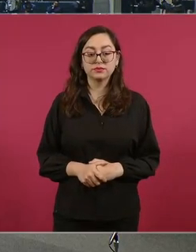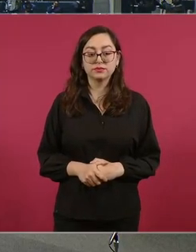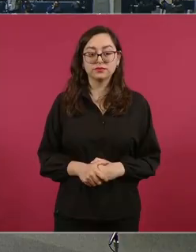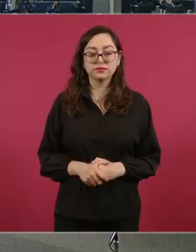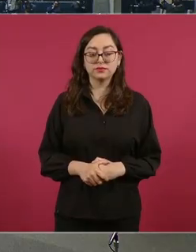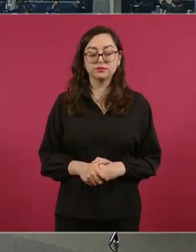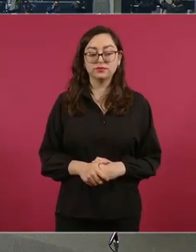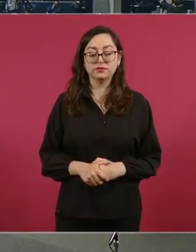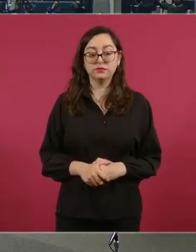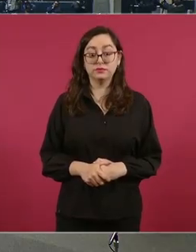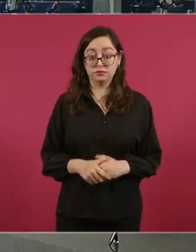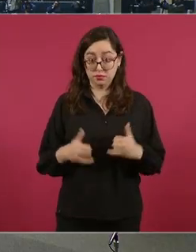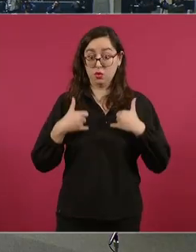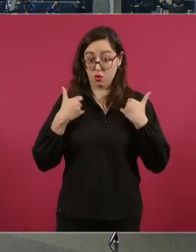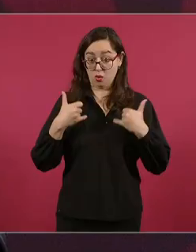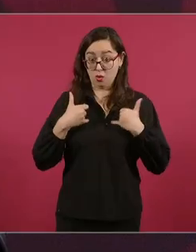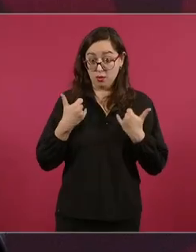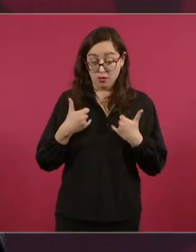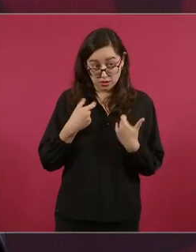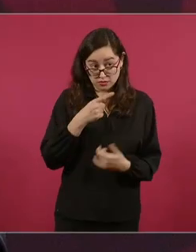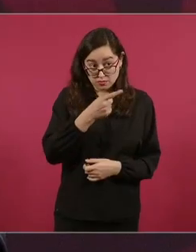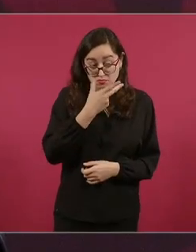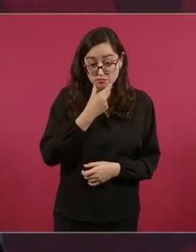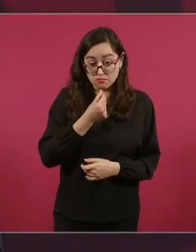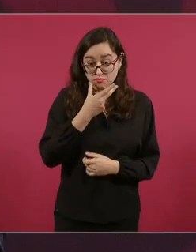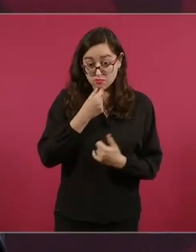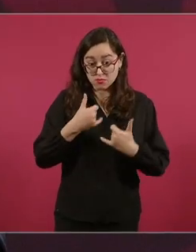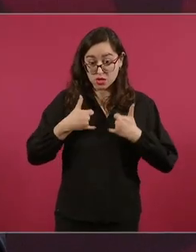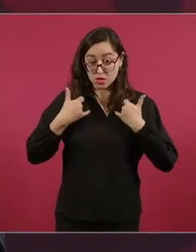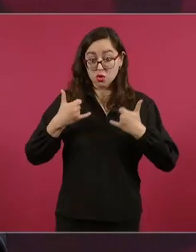45. Es que está relativamente joven, o sea,